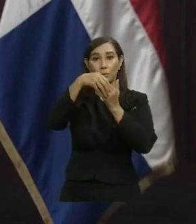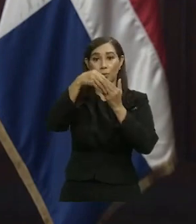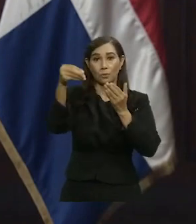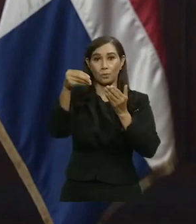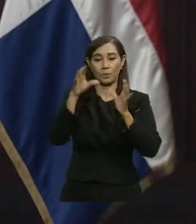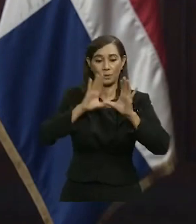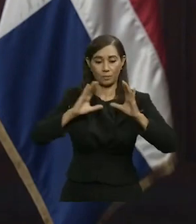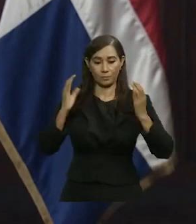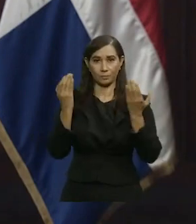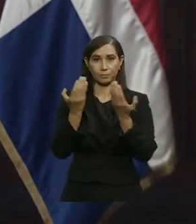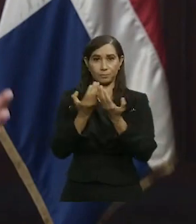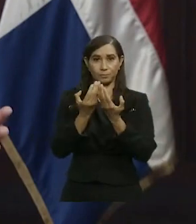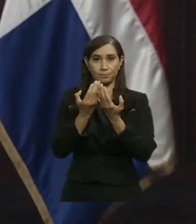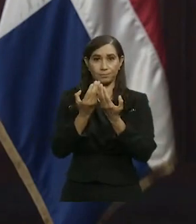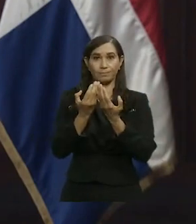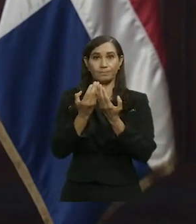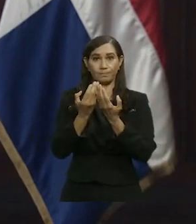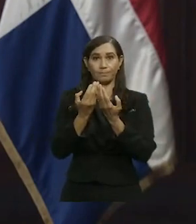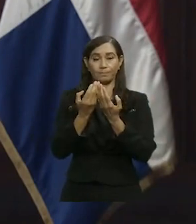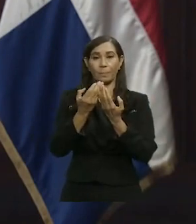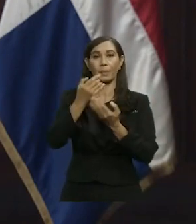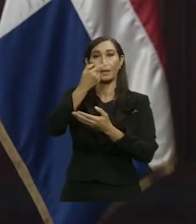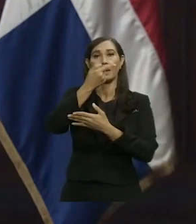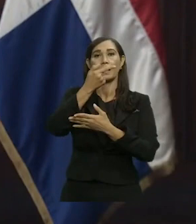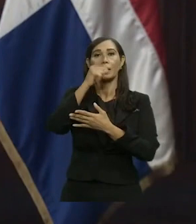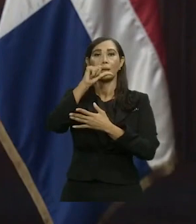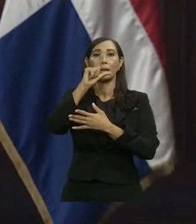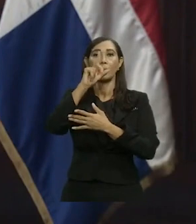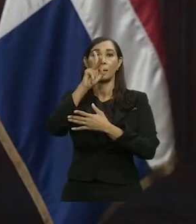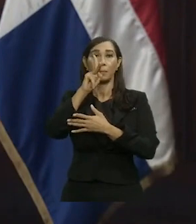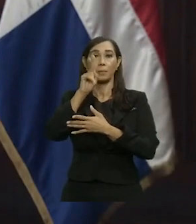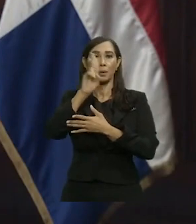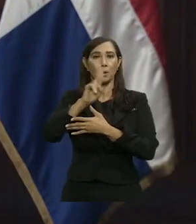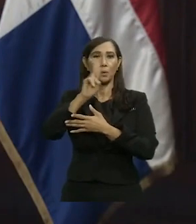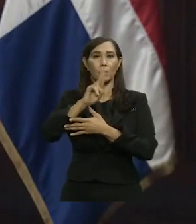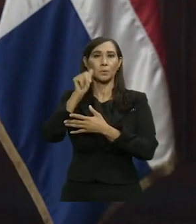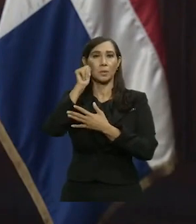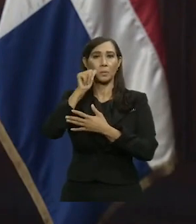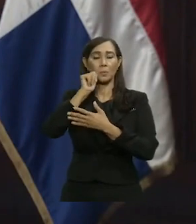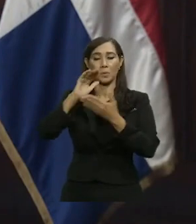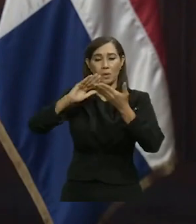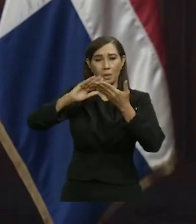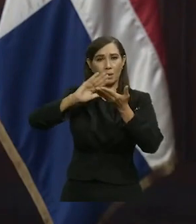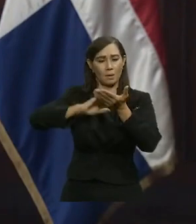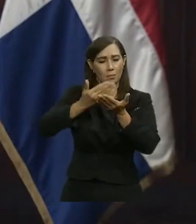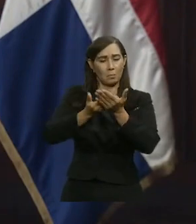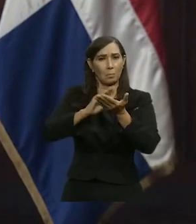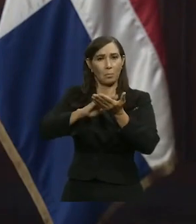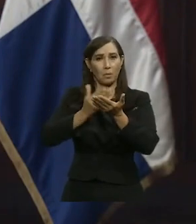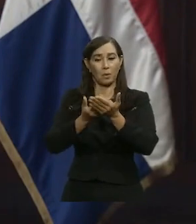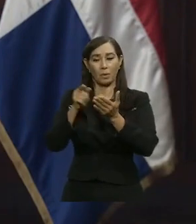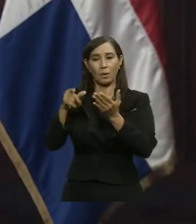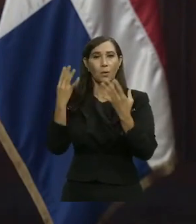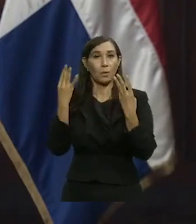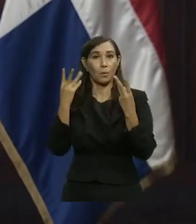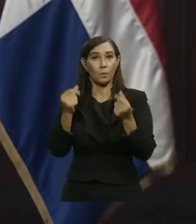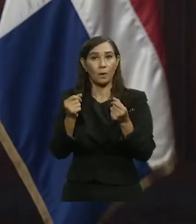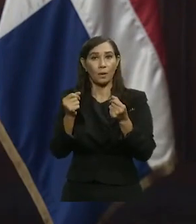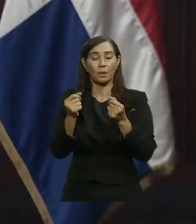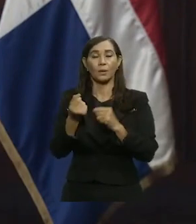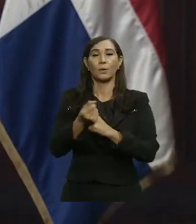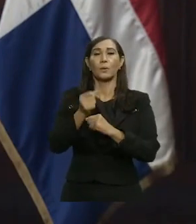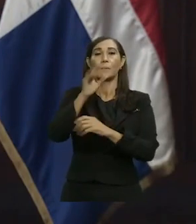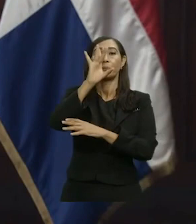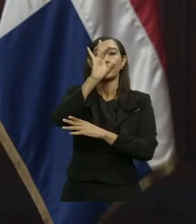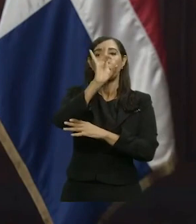barril. En el caso del GLP, que es de gran uso doméstico, el precio en las plantas de expendio es el equivalente